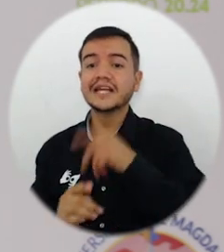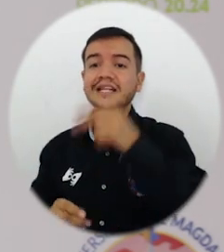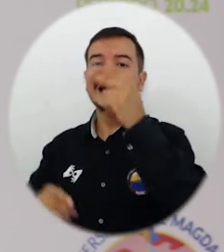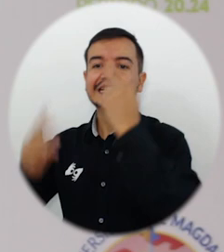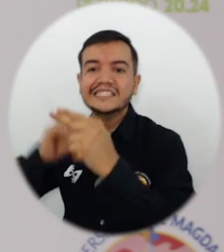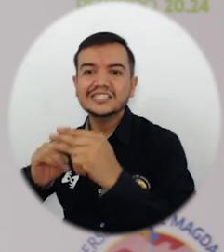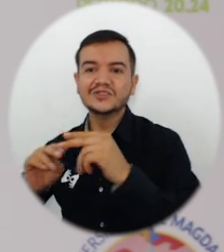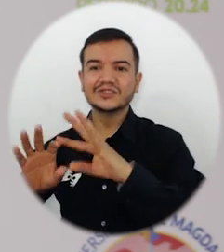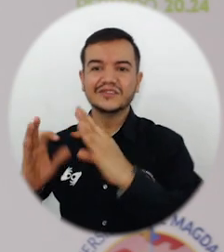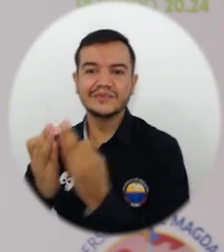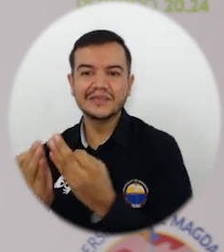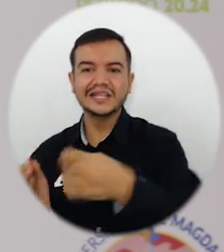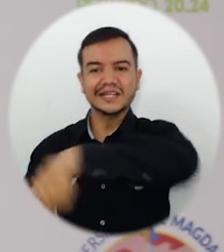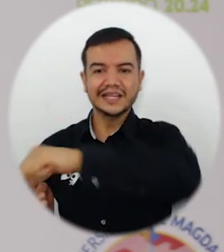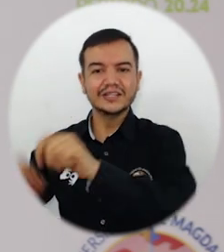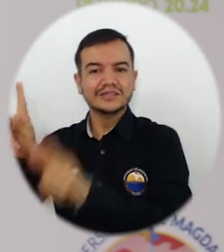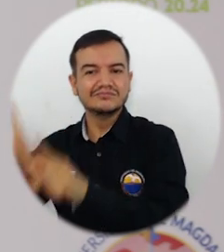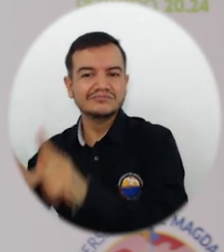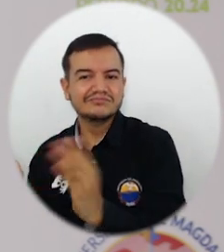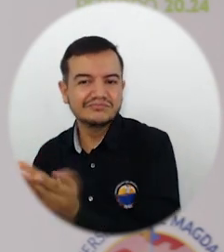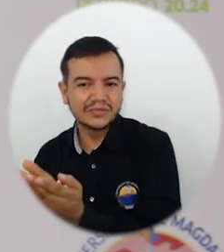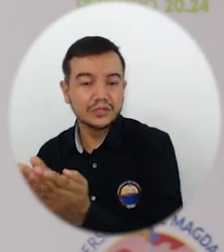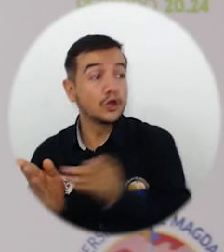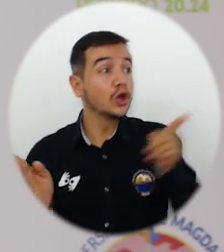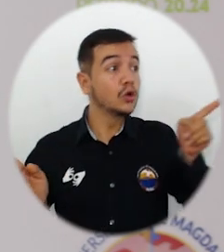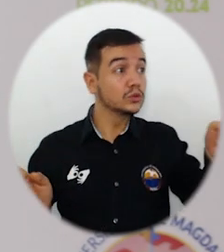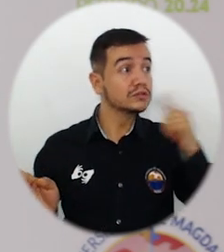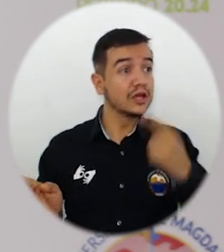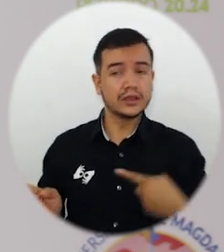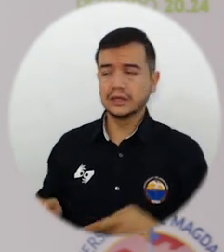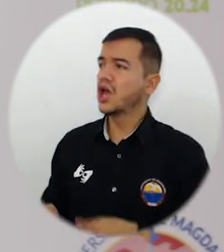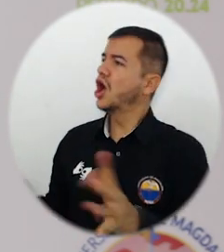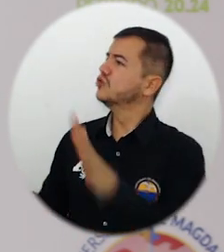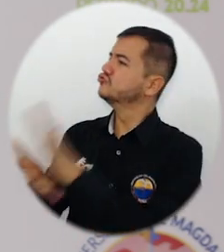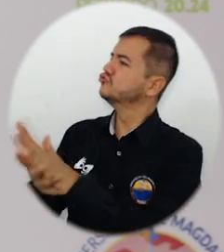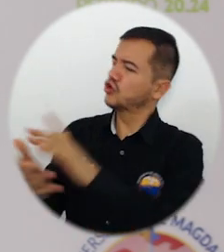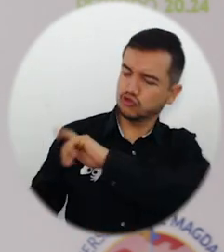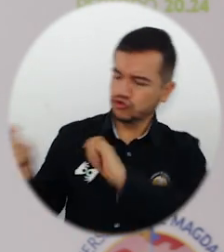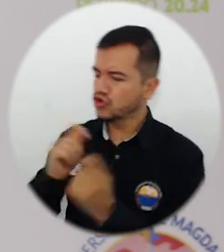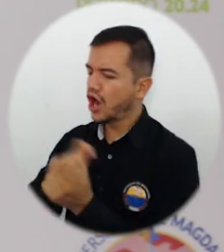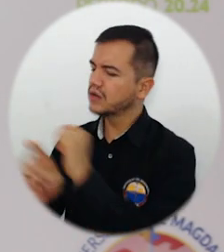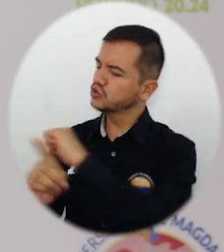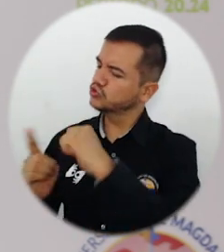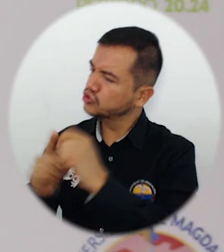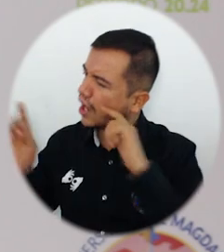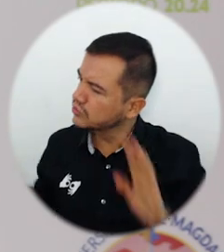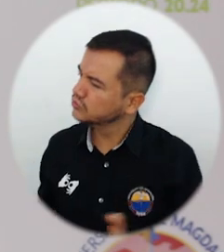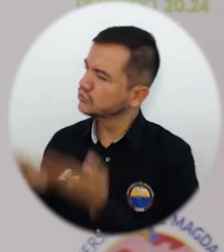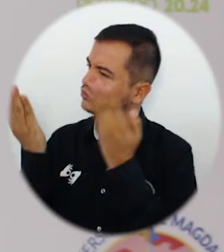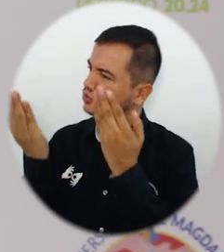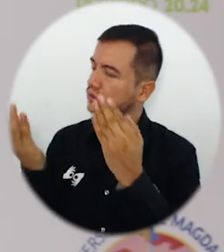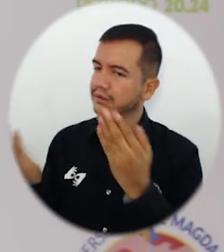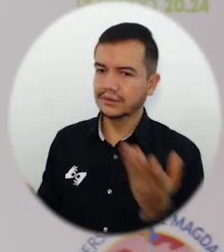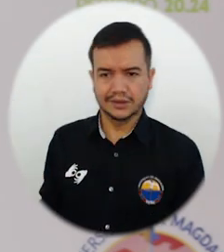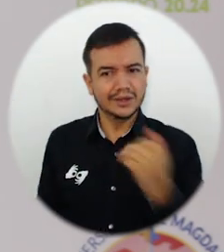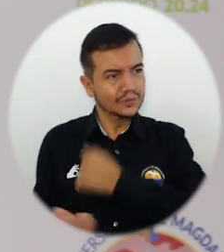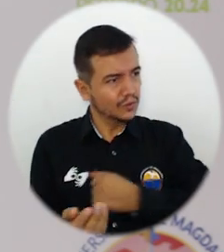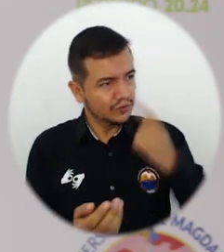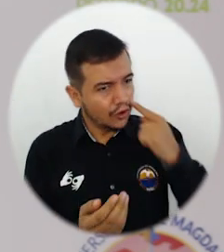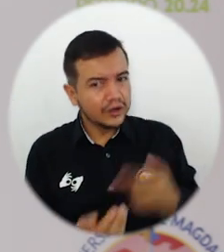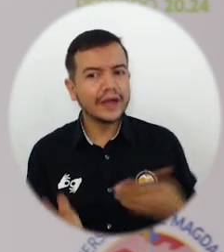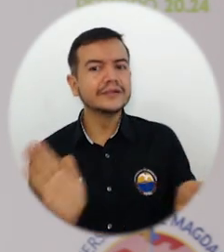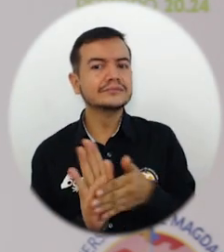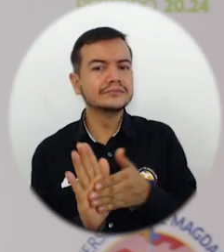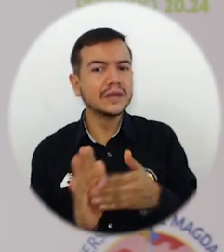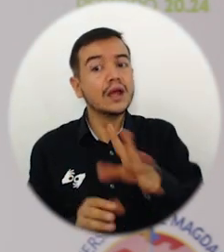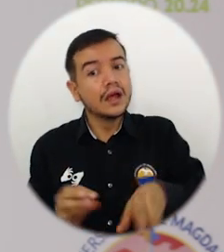hecho. Sean coherentes con las consignas y las banderas de cambio y de defensa de lo social. Respeten el derecho también de los jóvenes a manifestarse cuando